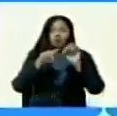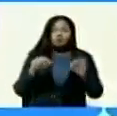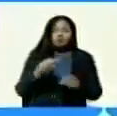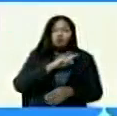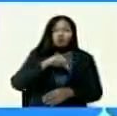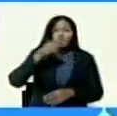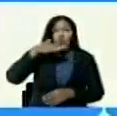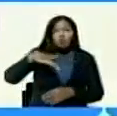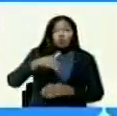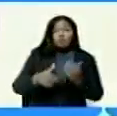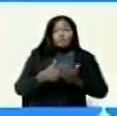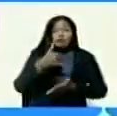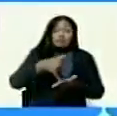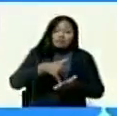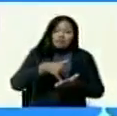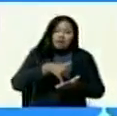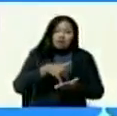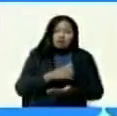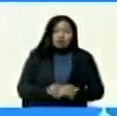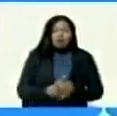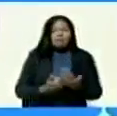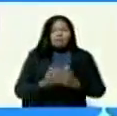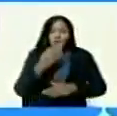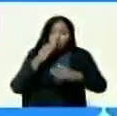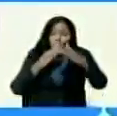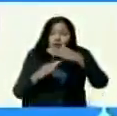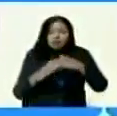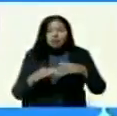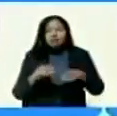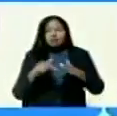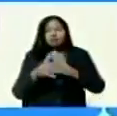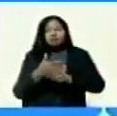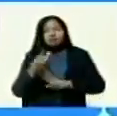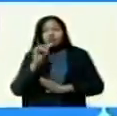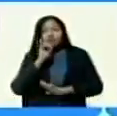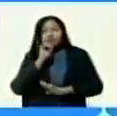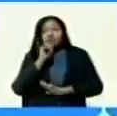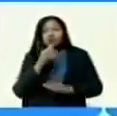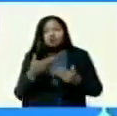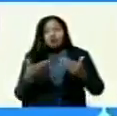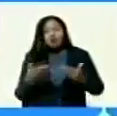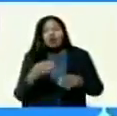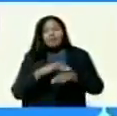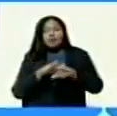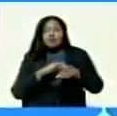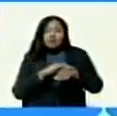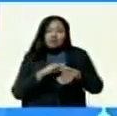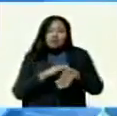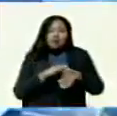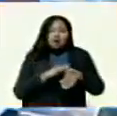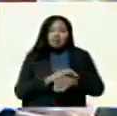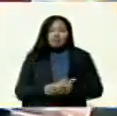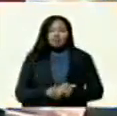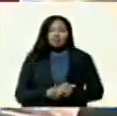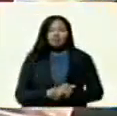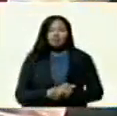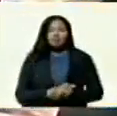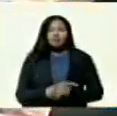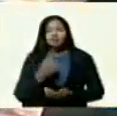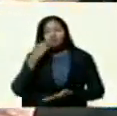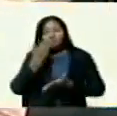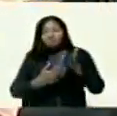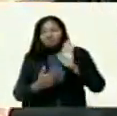más vulnerable, del pueblo más humilde. Así que con esta información que ha dado la ministra, queda muy en